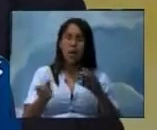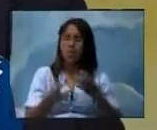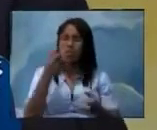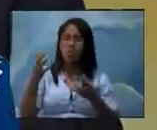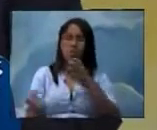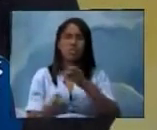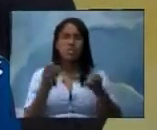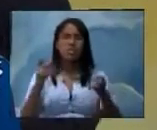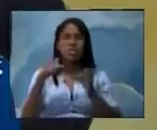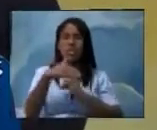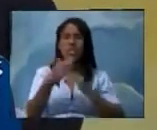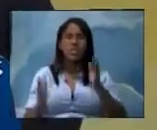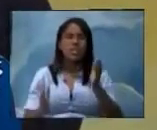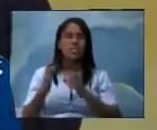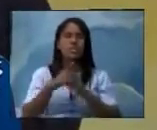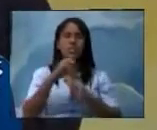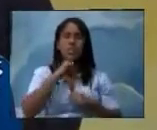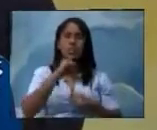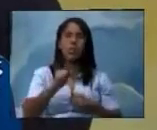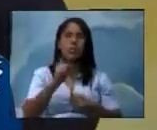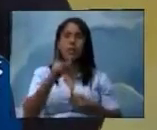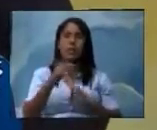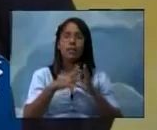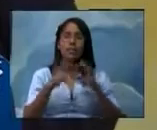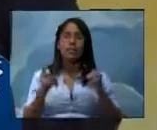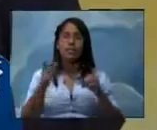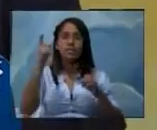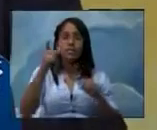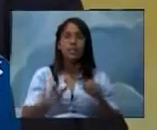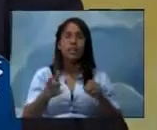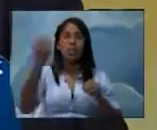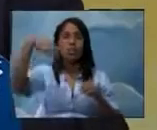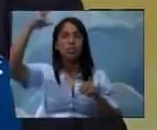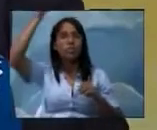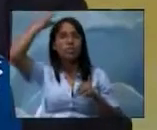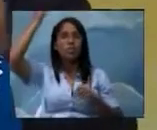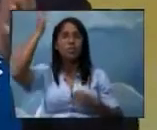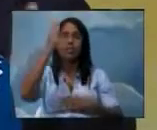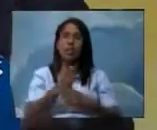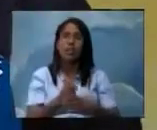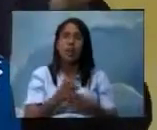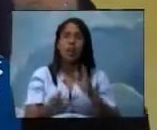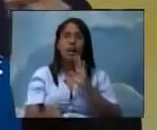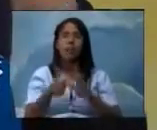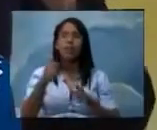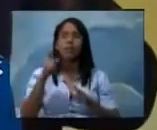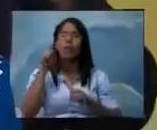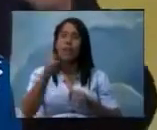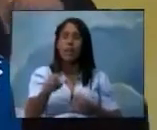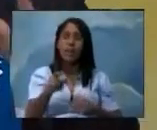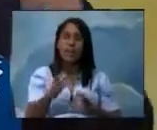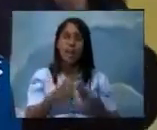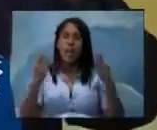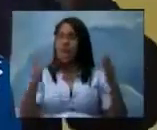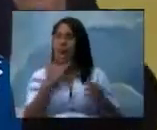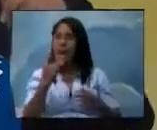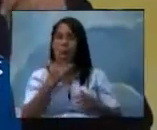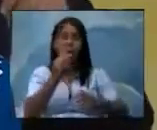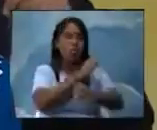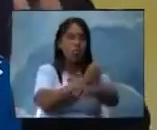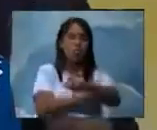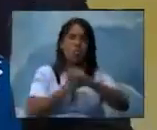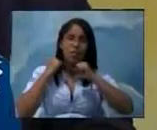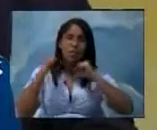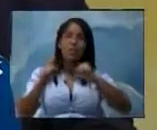de alfarero y en parte de hierro. Será un reino dividido, mas habrá en él algo de la fuerza